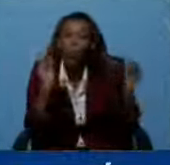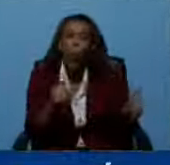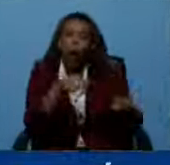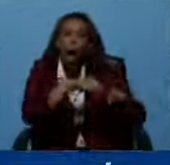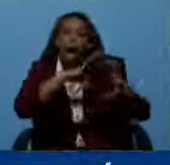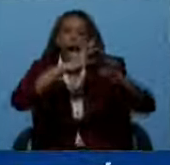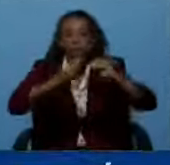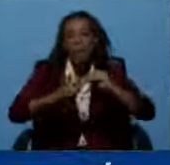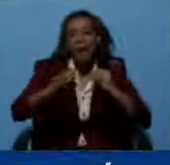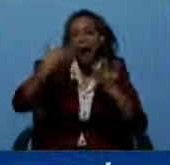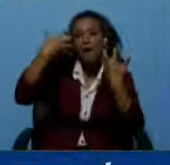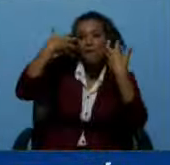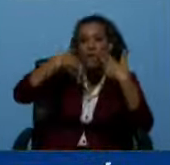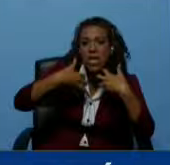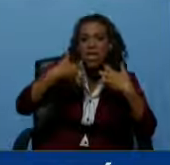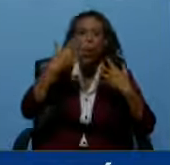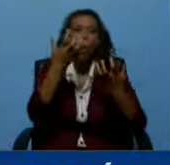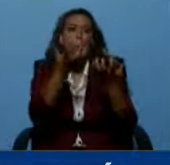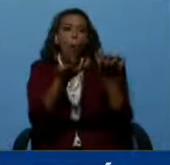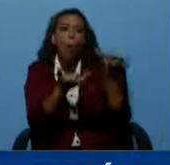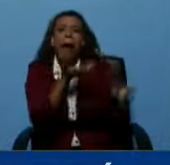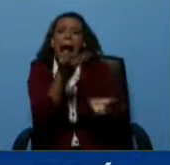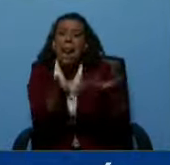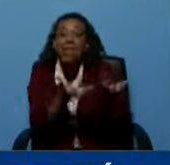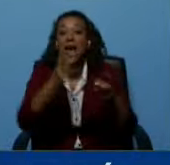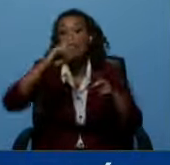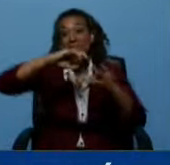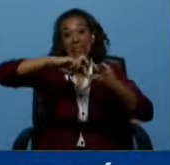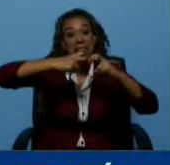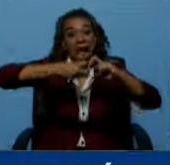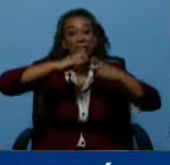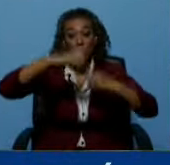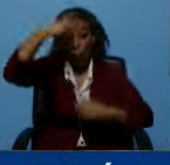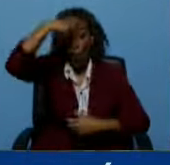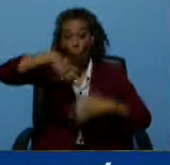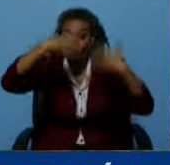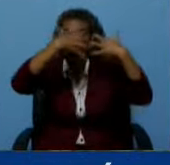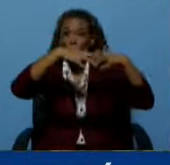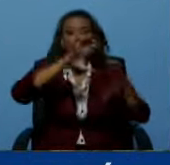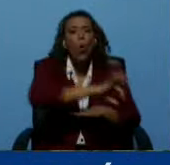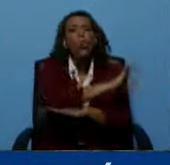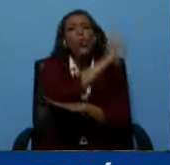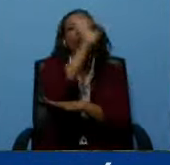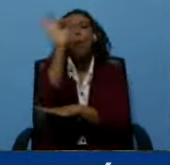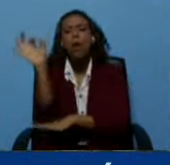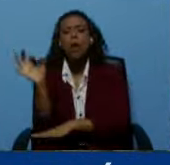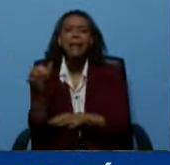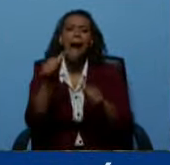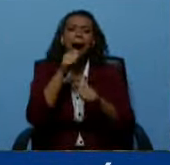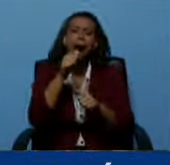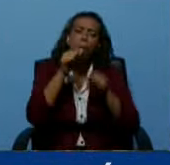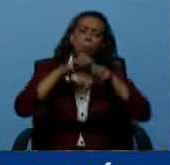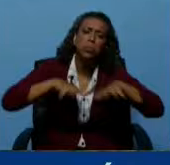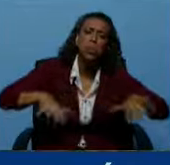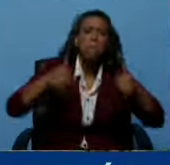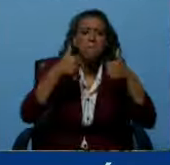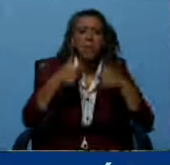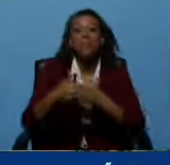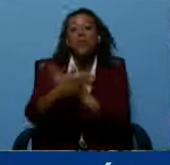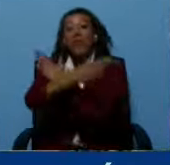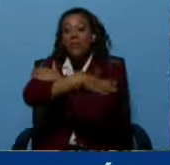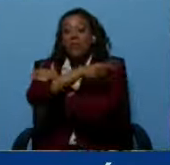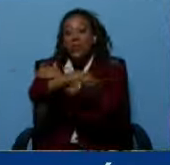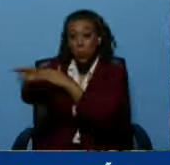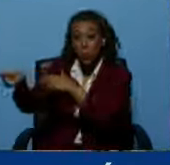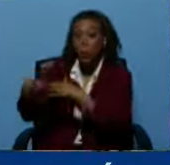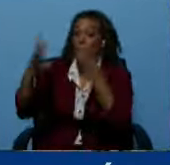pueda adaptar de acuerdo a cualquier trastorno que tenga. Y durante todo el día puede utilizarse. Bueno, los felicito a ustedes,